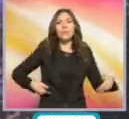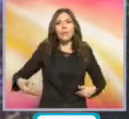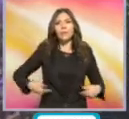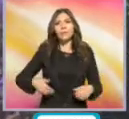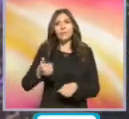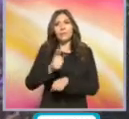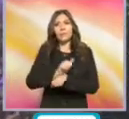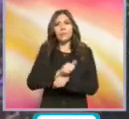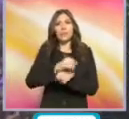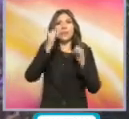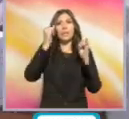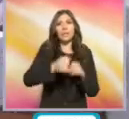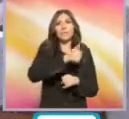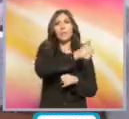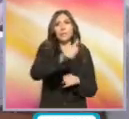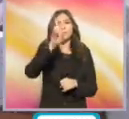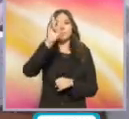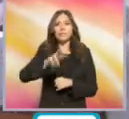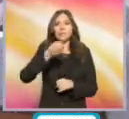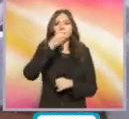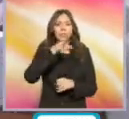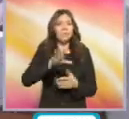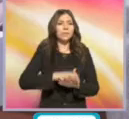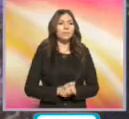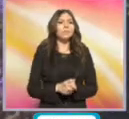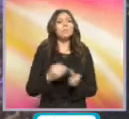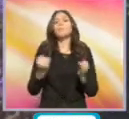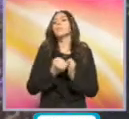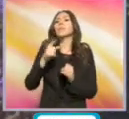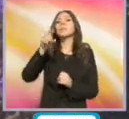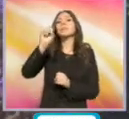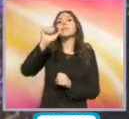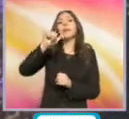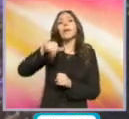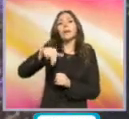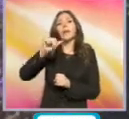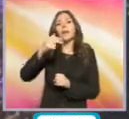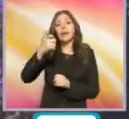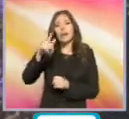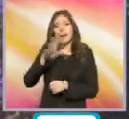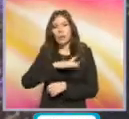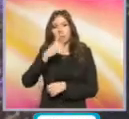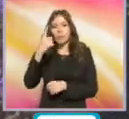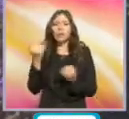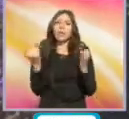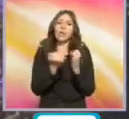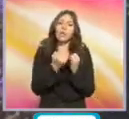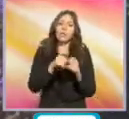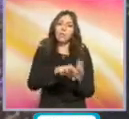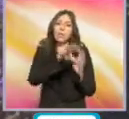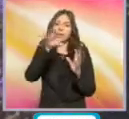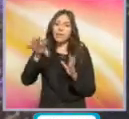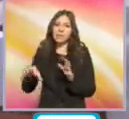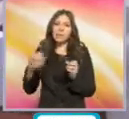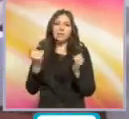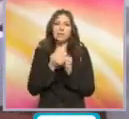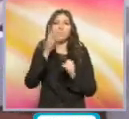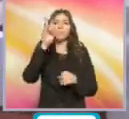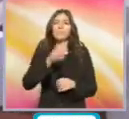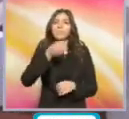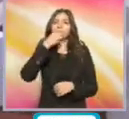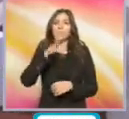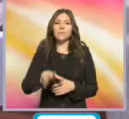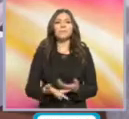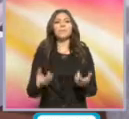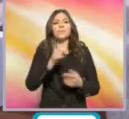grandes artistas Independientes. Independientes, ¿sí? mira, como en San Ángel hay uno también, este es el que está Muy un bien. poquito más del Está otro lado de la buenazo. ciudad. Muy bien, Vania, pues está. está increíble, Gracias. hay